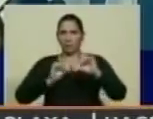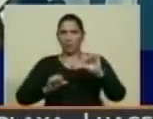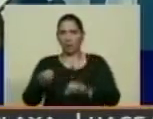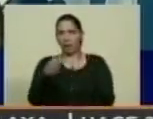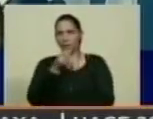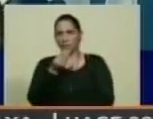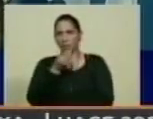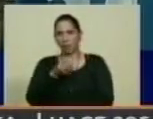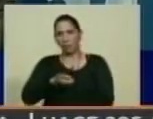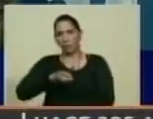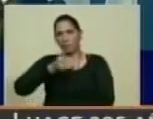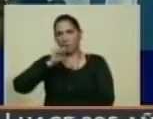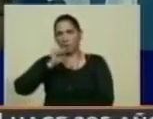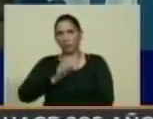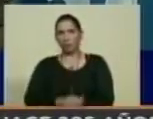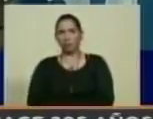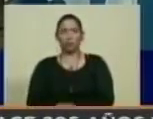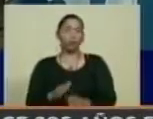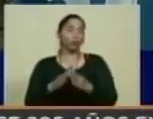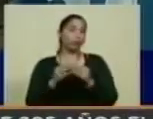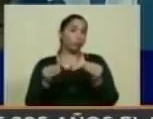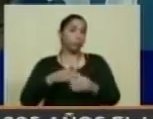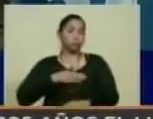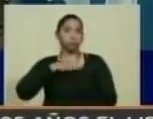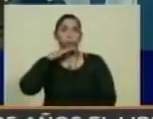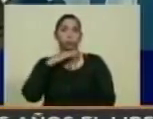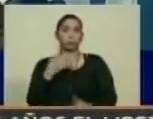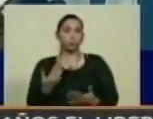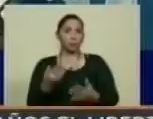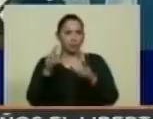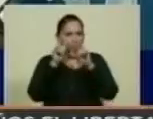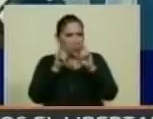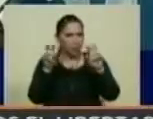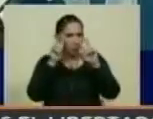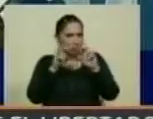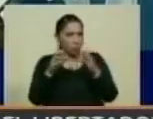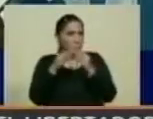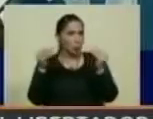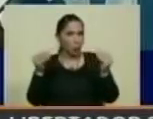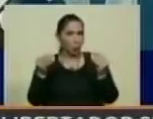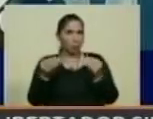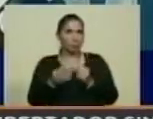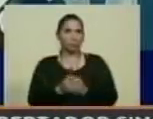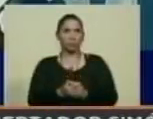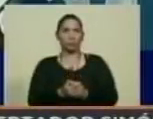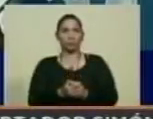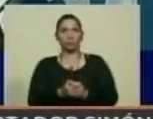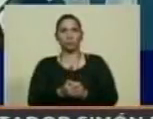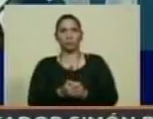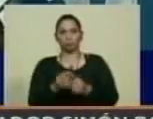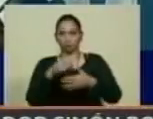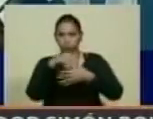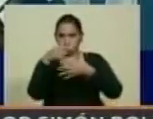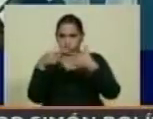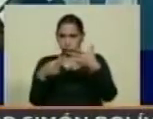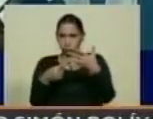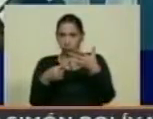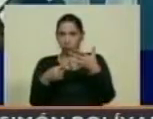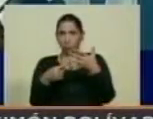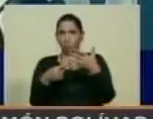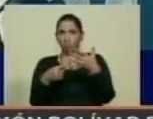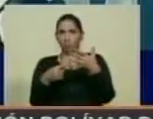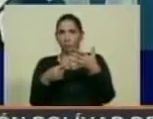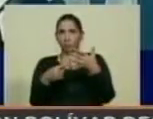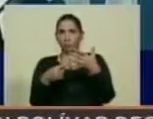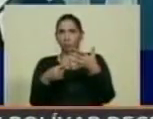bebidas. Es decir, cubriendo todos y cada uno, pues, de los de las aristas a que haya lugar en un caso como